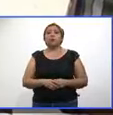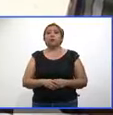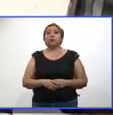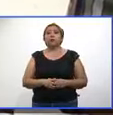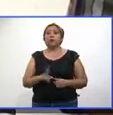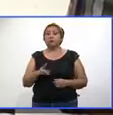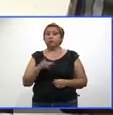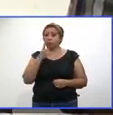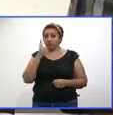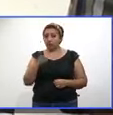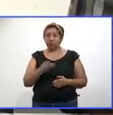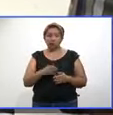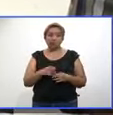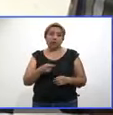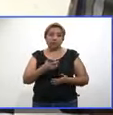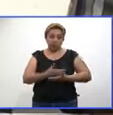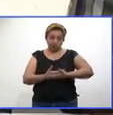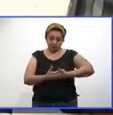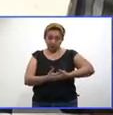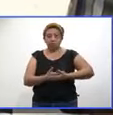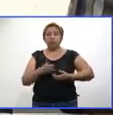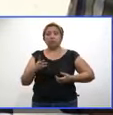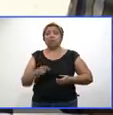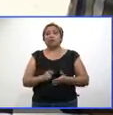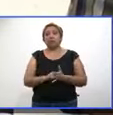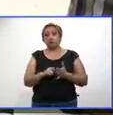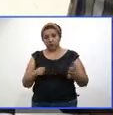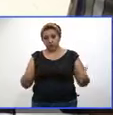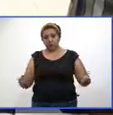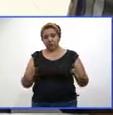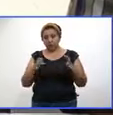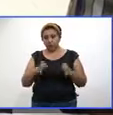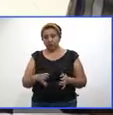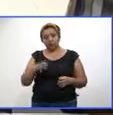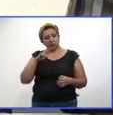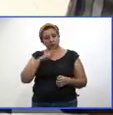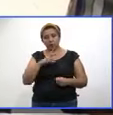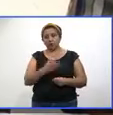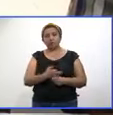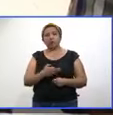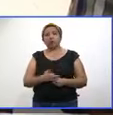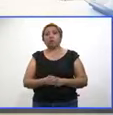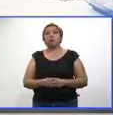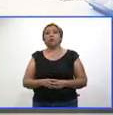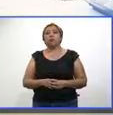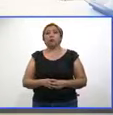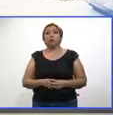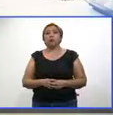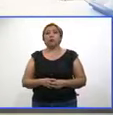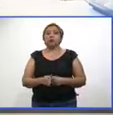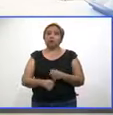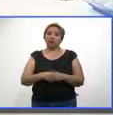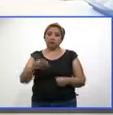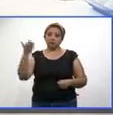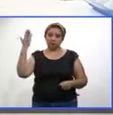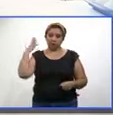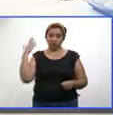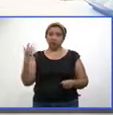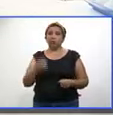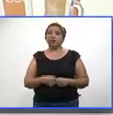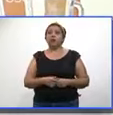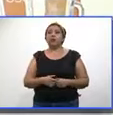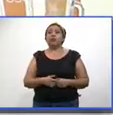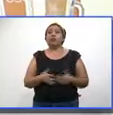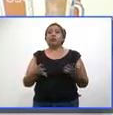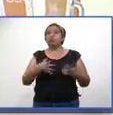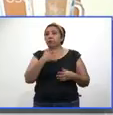de intervención temprana para los nenés recién nacidos y que además están en el mejor momento de recibirlas. El año pasado, Construyendo